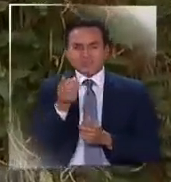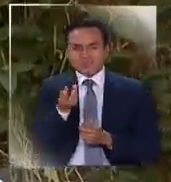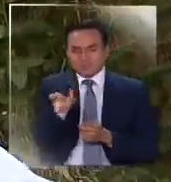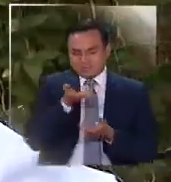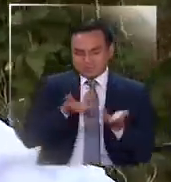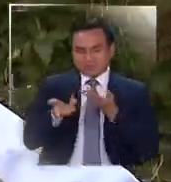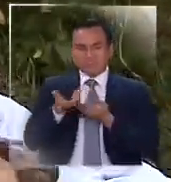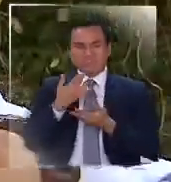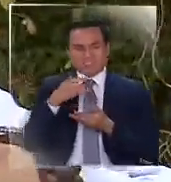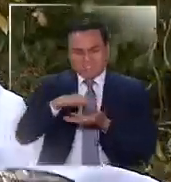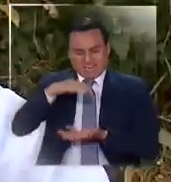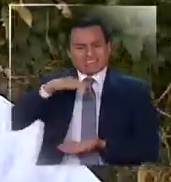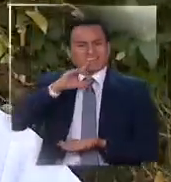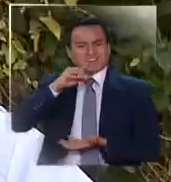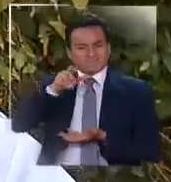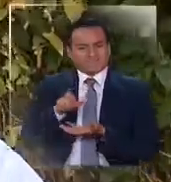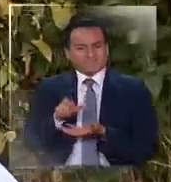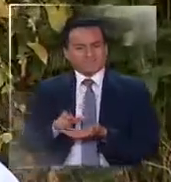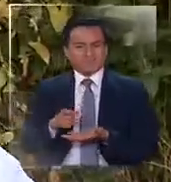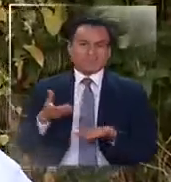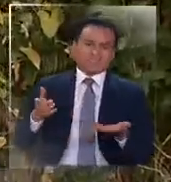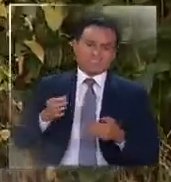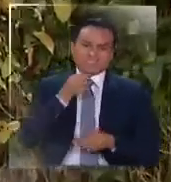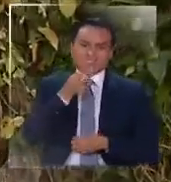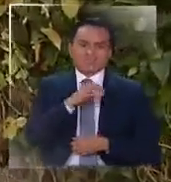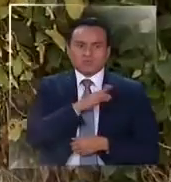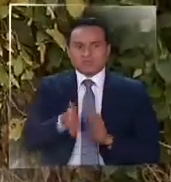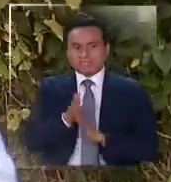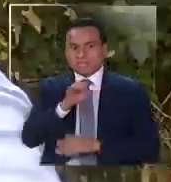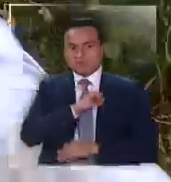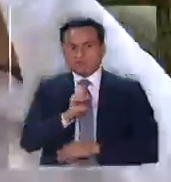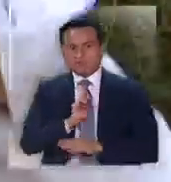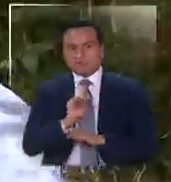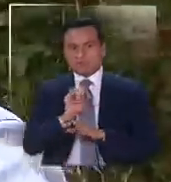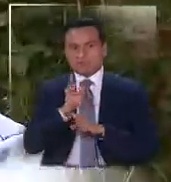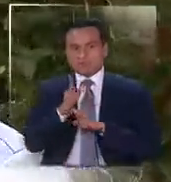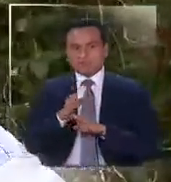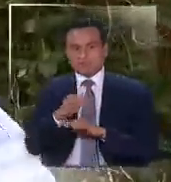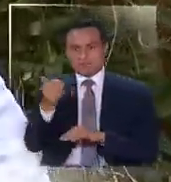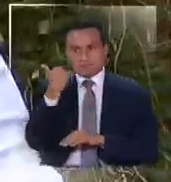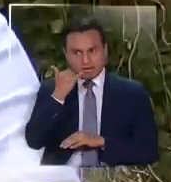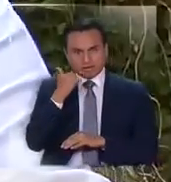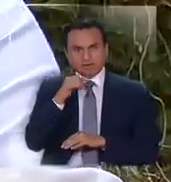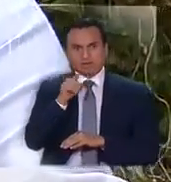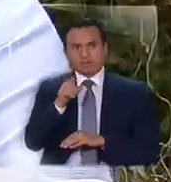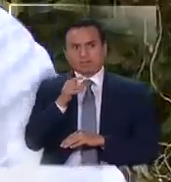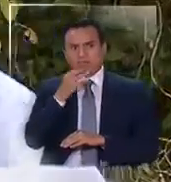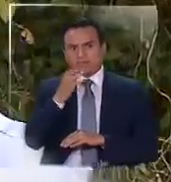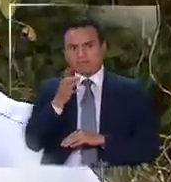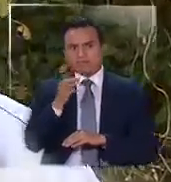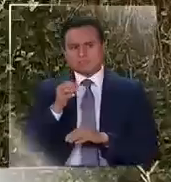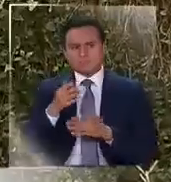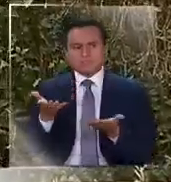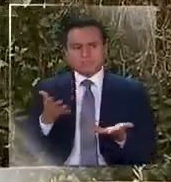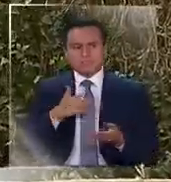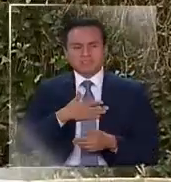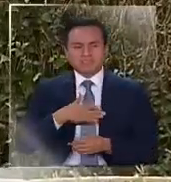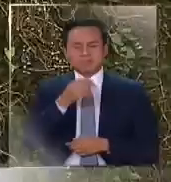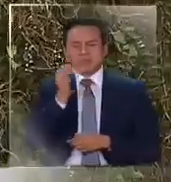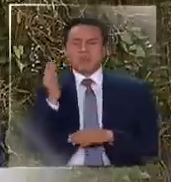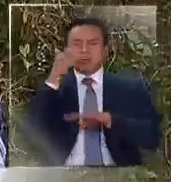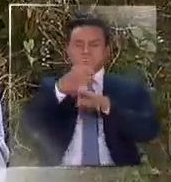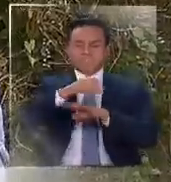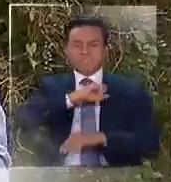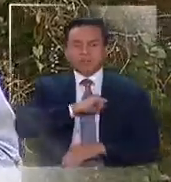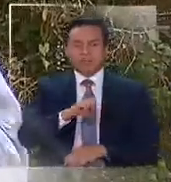Todo puta, tenía una caja de tarjeta, po. Puta, y cuando te vayas a Santiago, anda, compadre. Me llamáis, weón. Lo que es lo que dais, weón. Y partió a